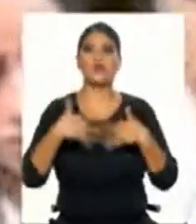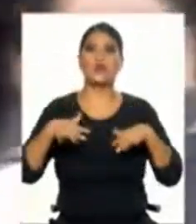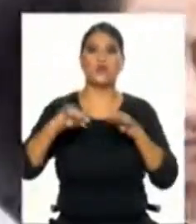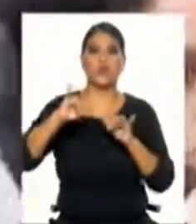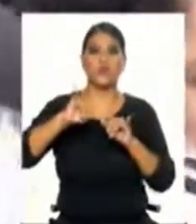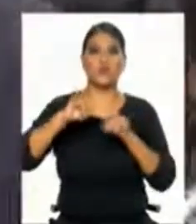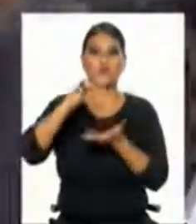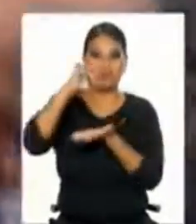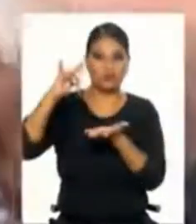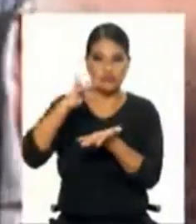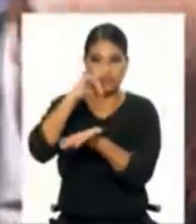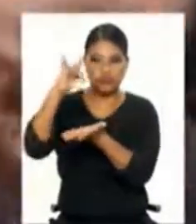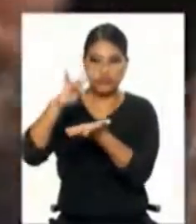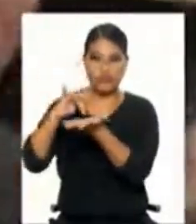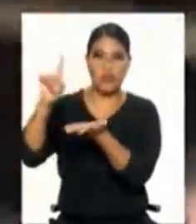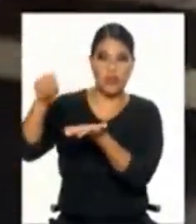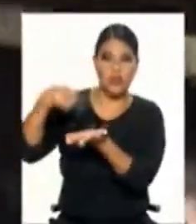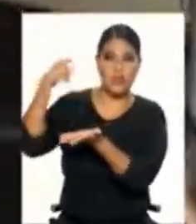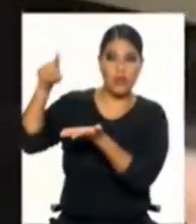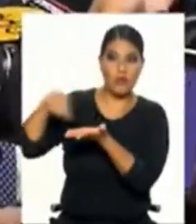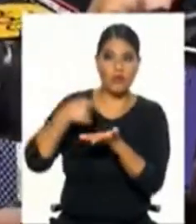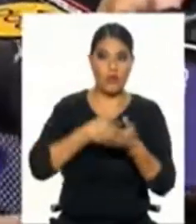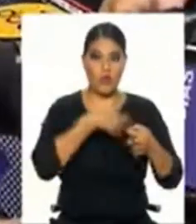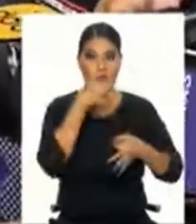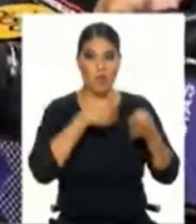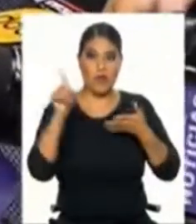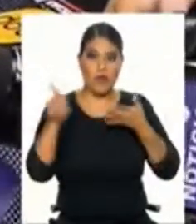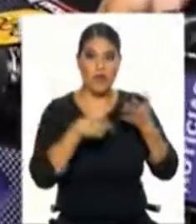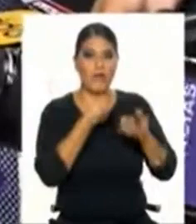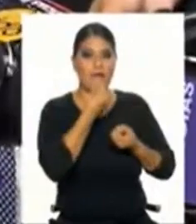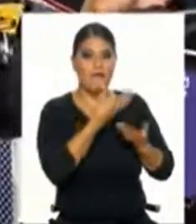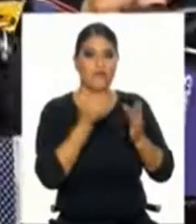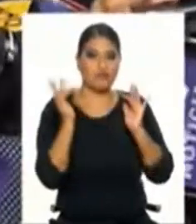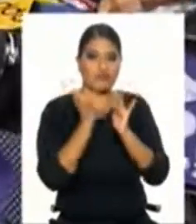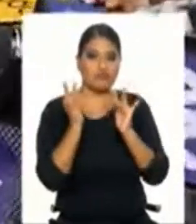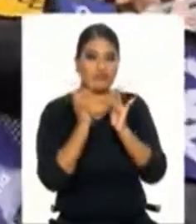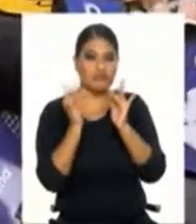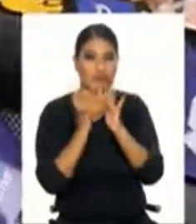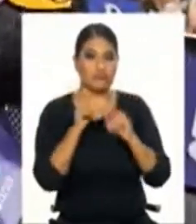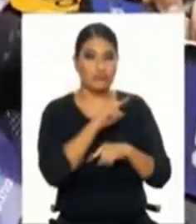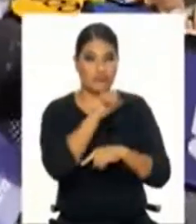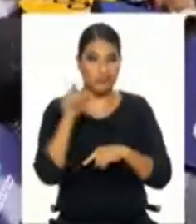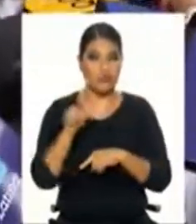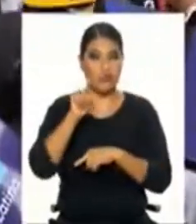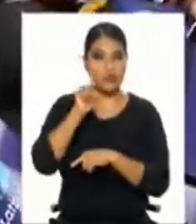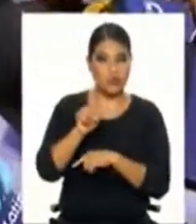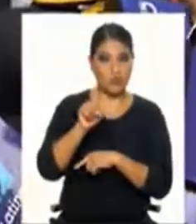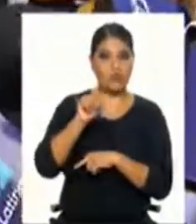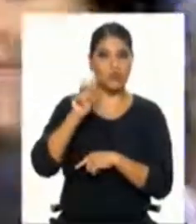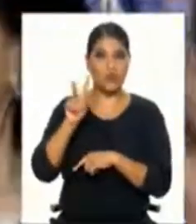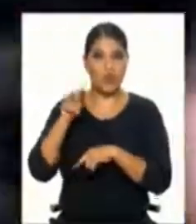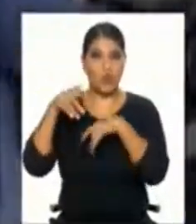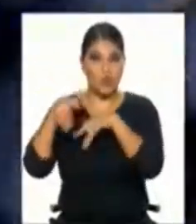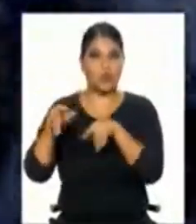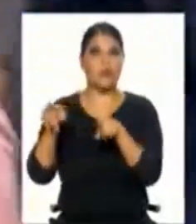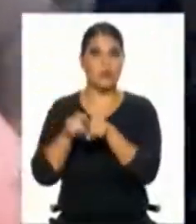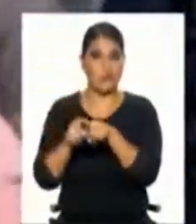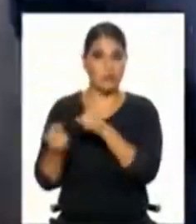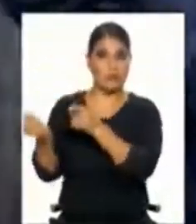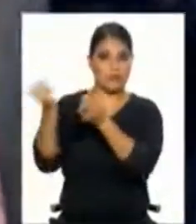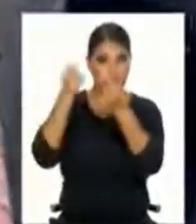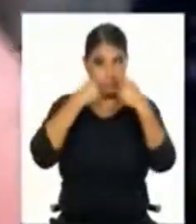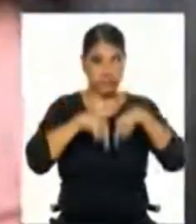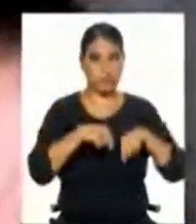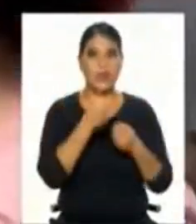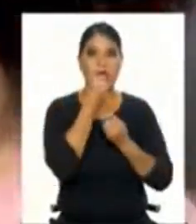geolocalización cada día a un número vinculado al juzgado el 30 de junio, así como el 1 y 2 de julio. A su retorno tendrá